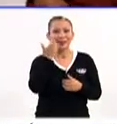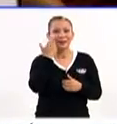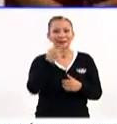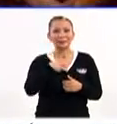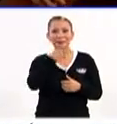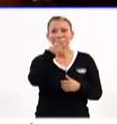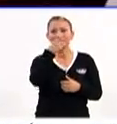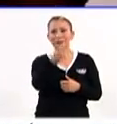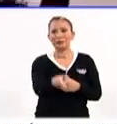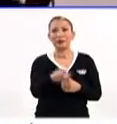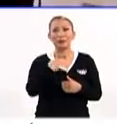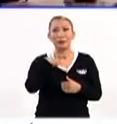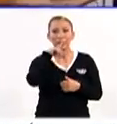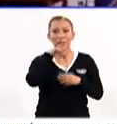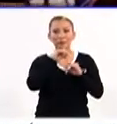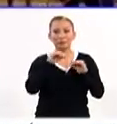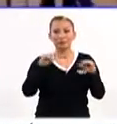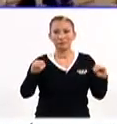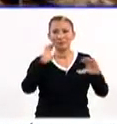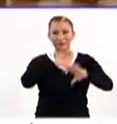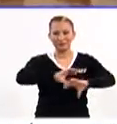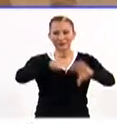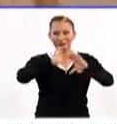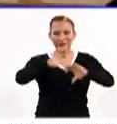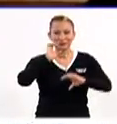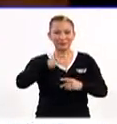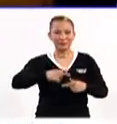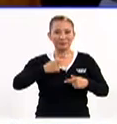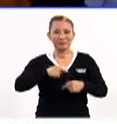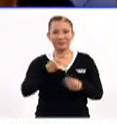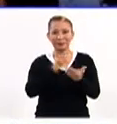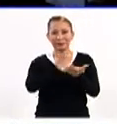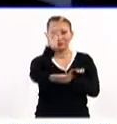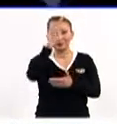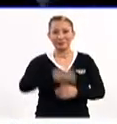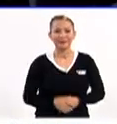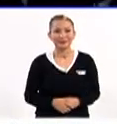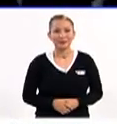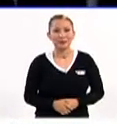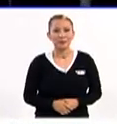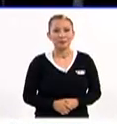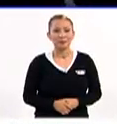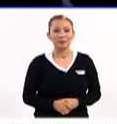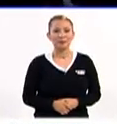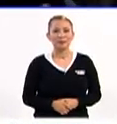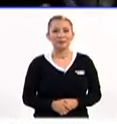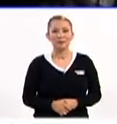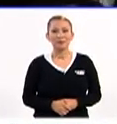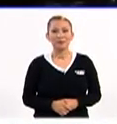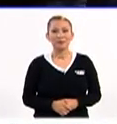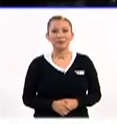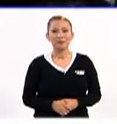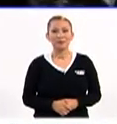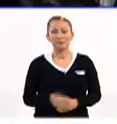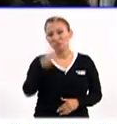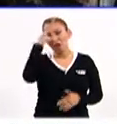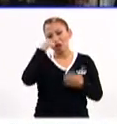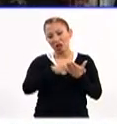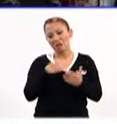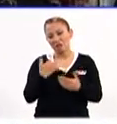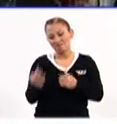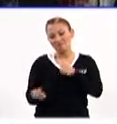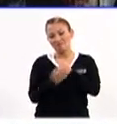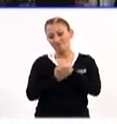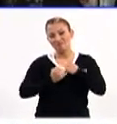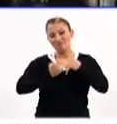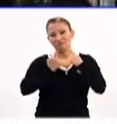Quiero decir silencio. Muchas gracias. Creo que esa